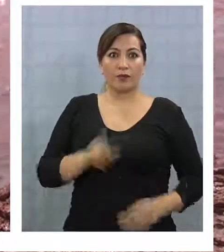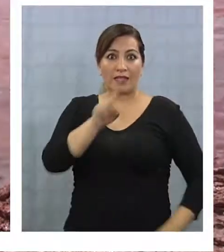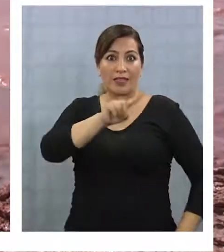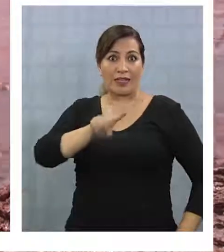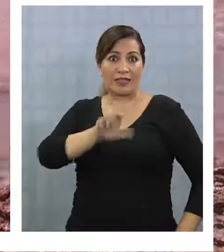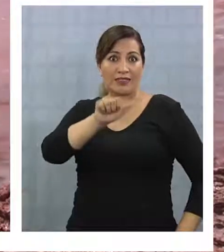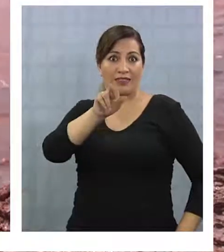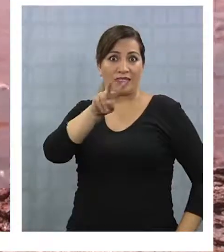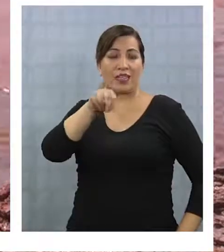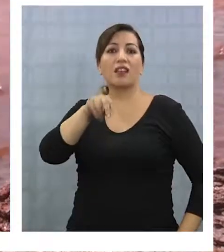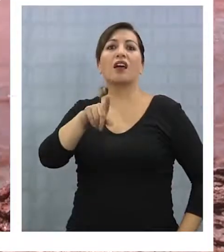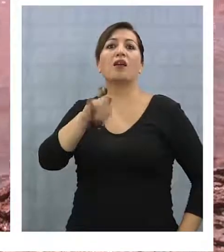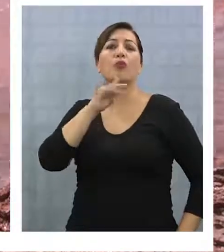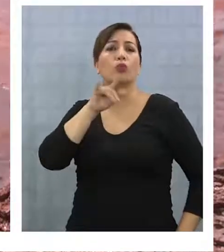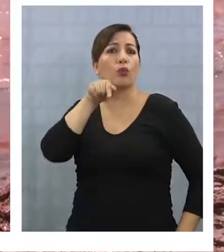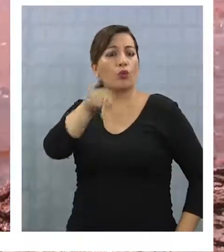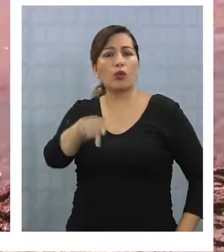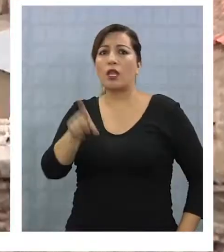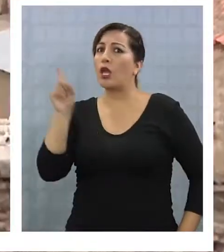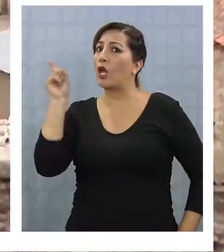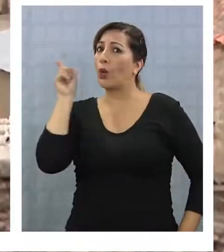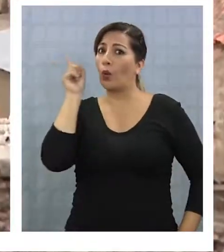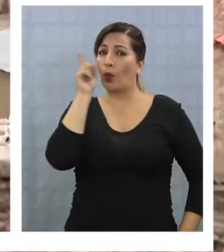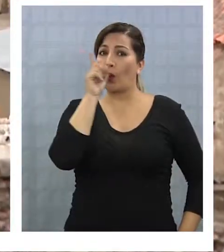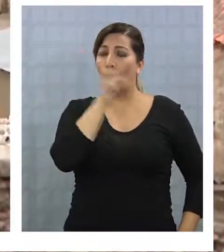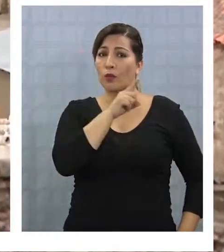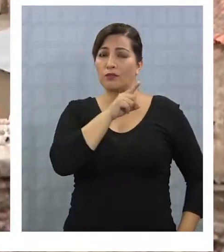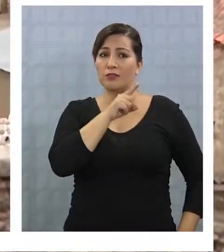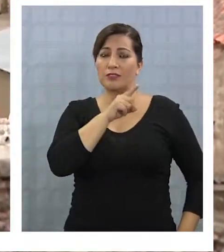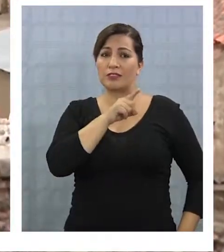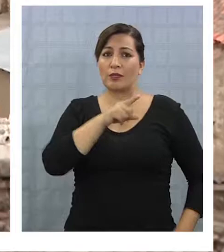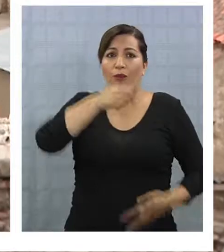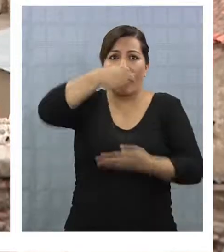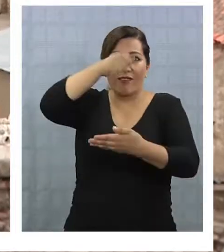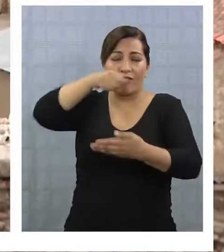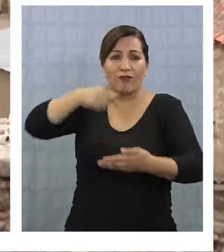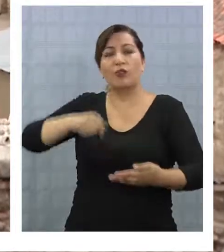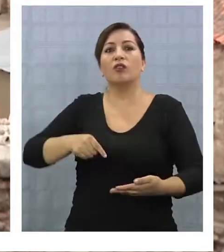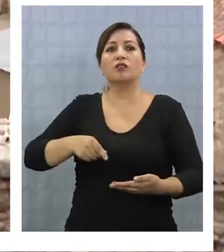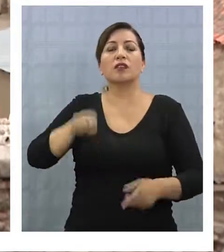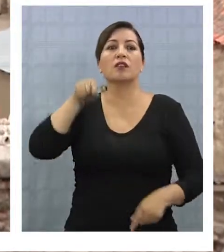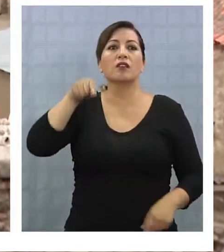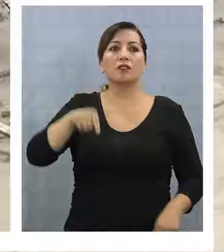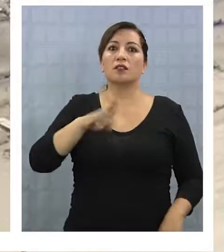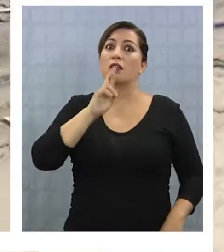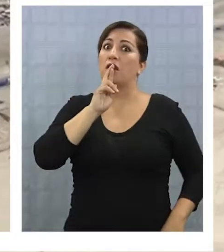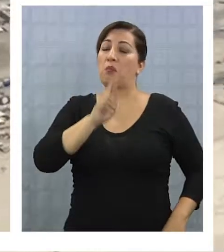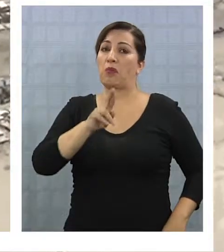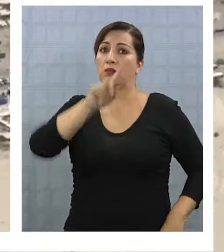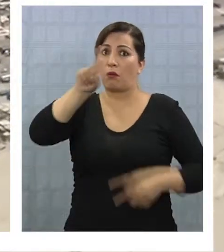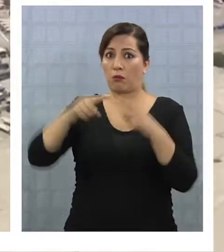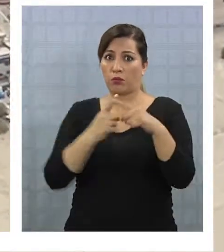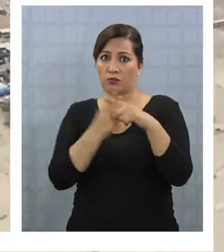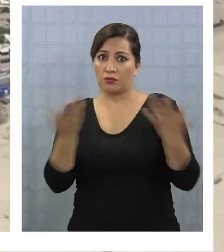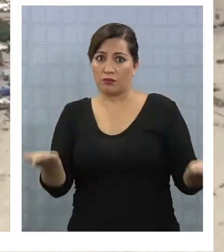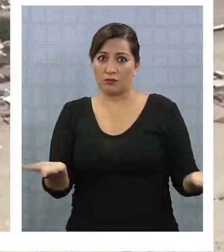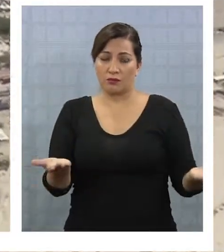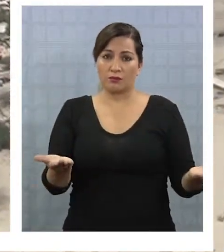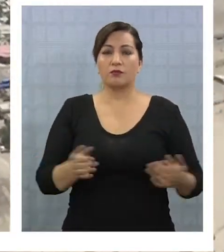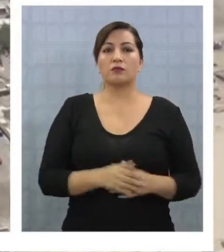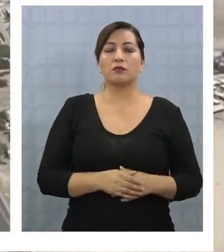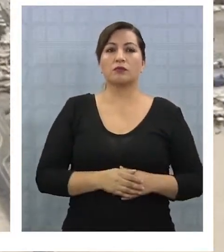En Cernatur dijeron que justamente el último catastro de la región había dado resultados